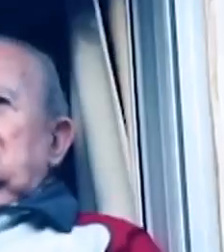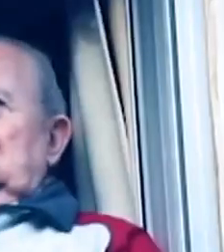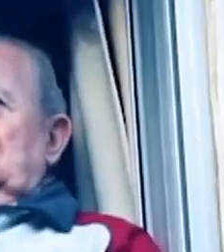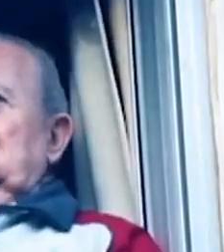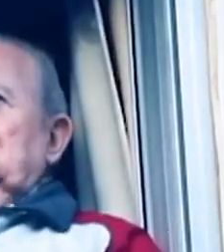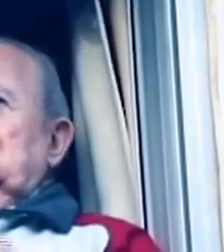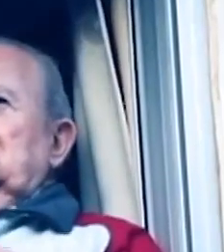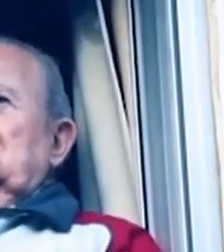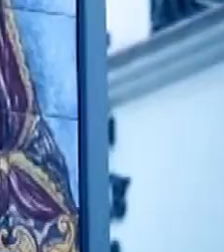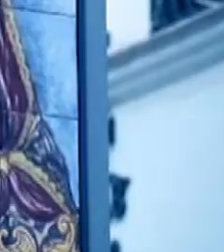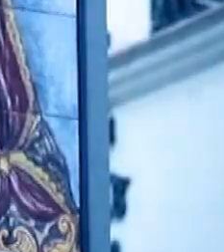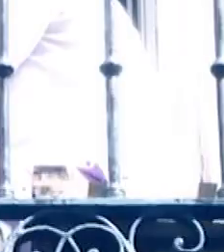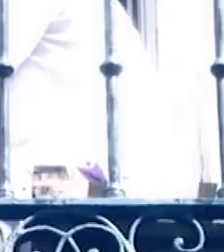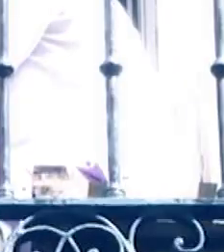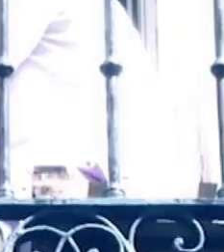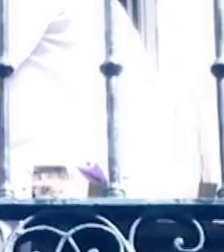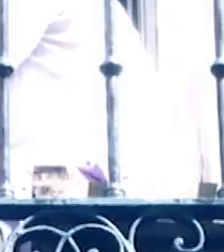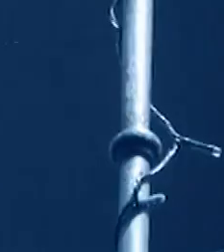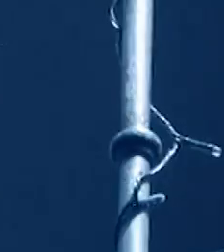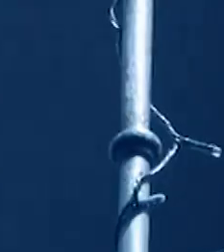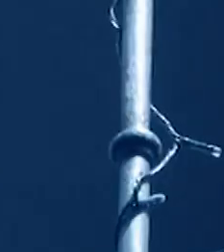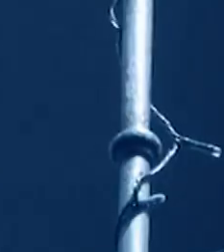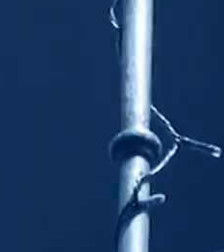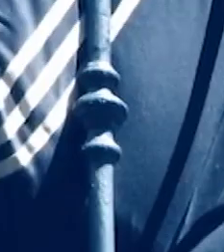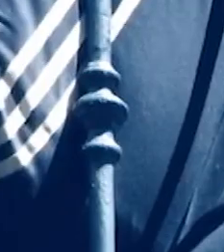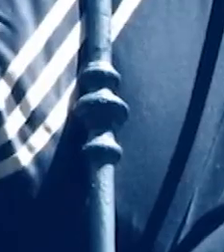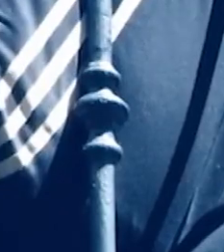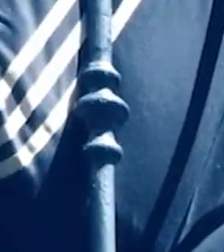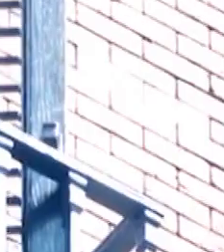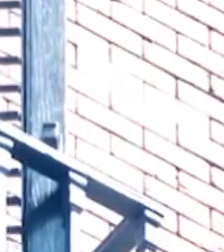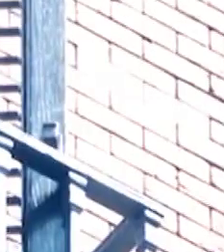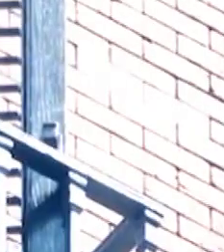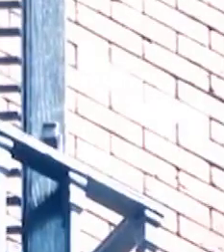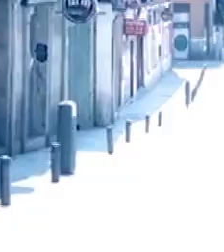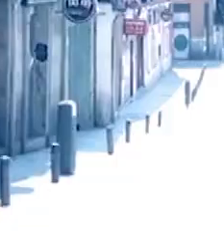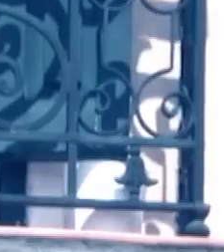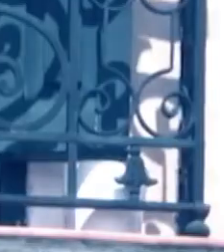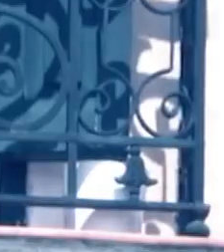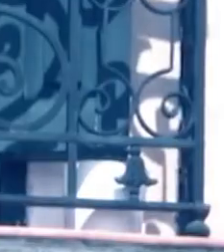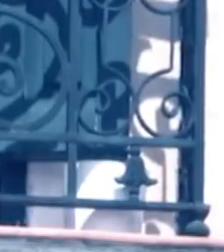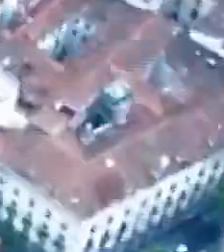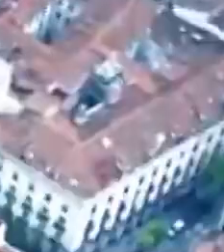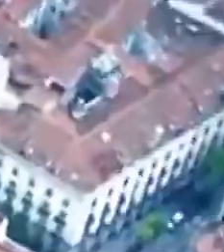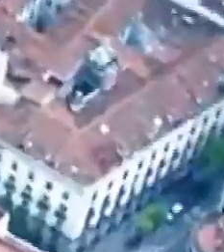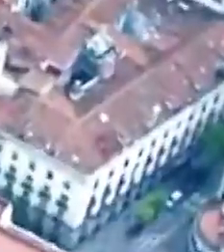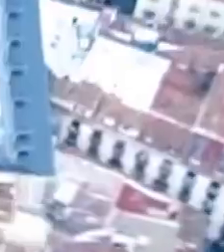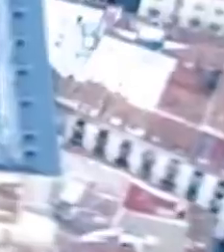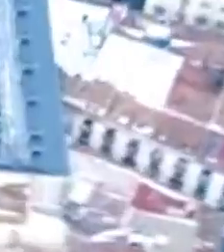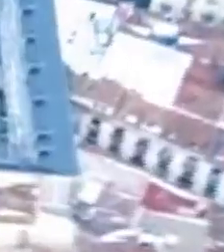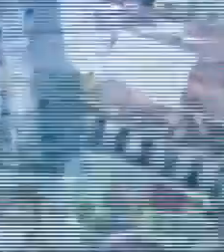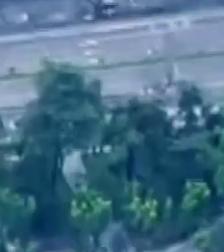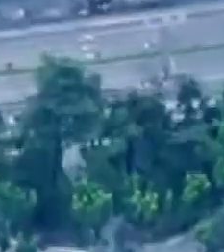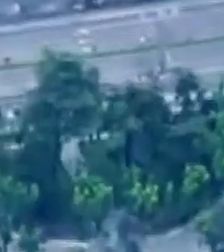confinamiento? ¿Qué nuevos temores e incertidumbres se han instalado en uno de los países más afectados por el coronavirus?